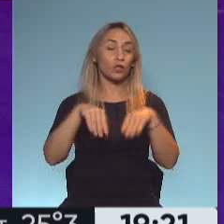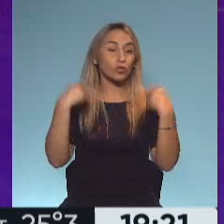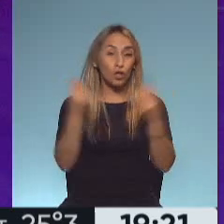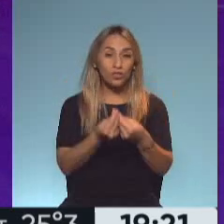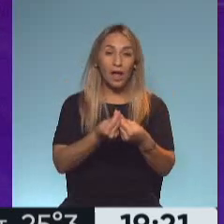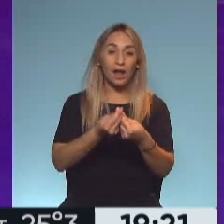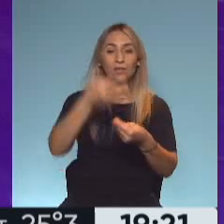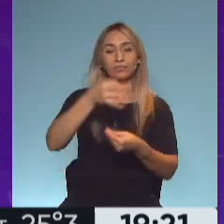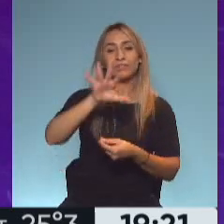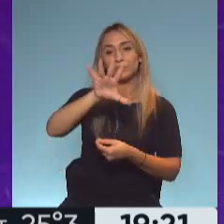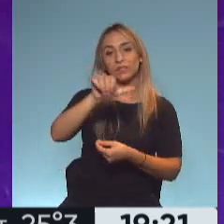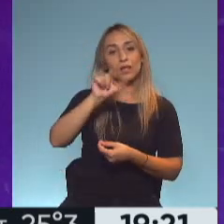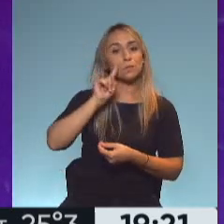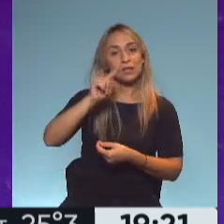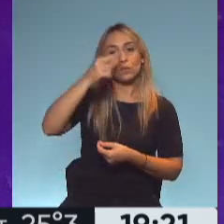ya tiene